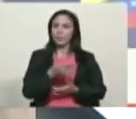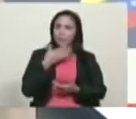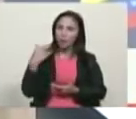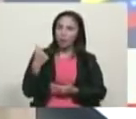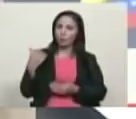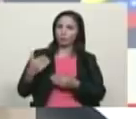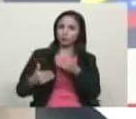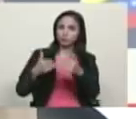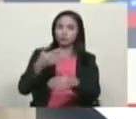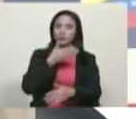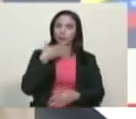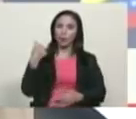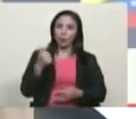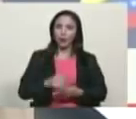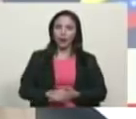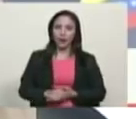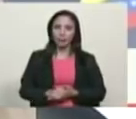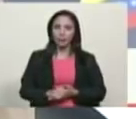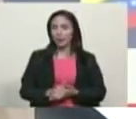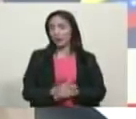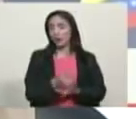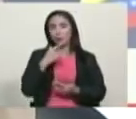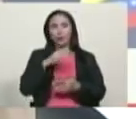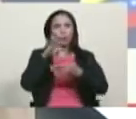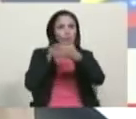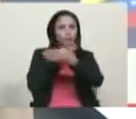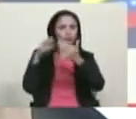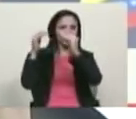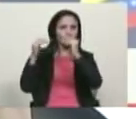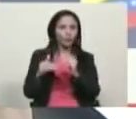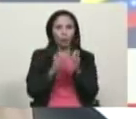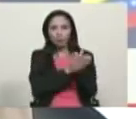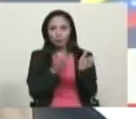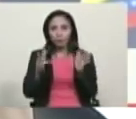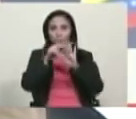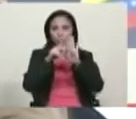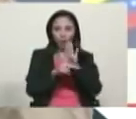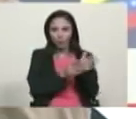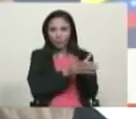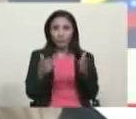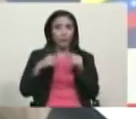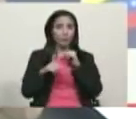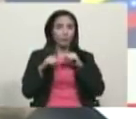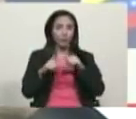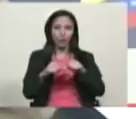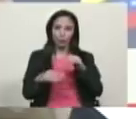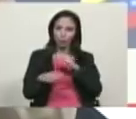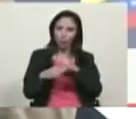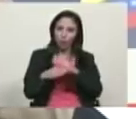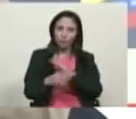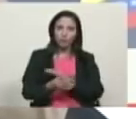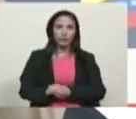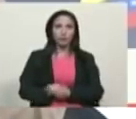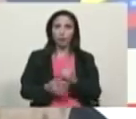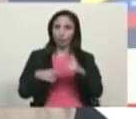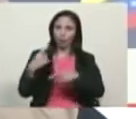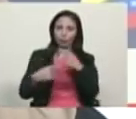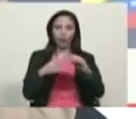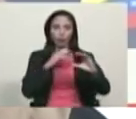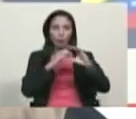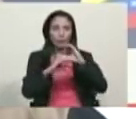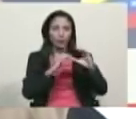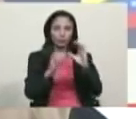mejorar. Tenemos que tener un cronograma, un programa permanente de